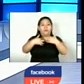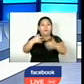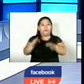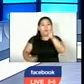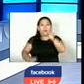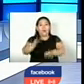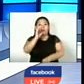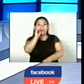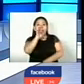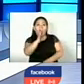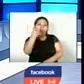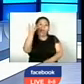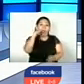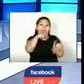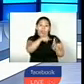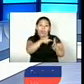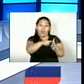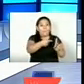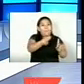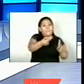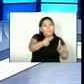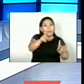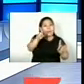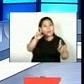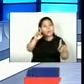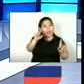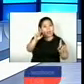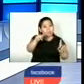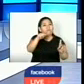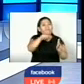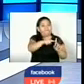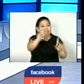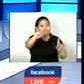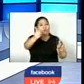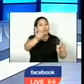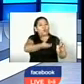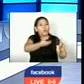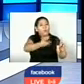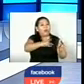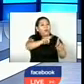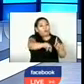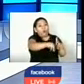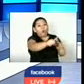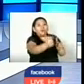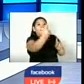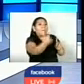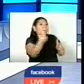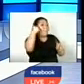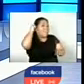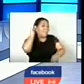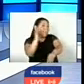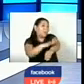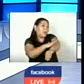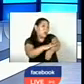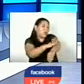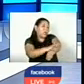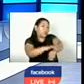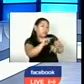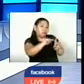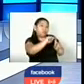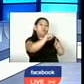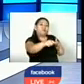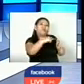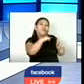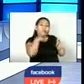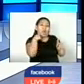declaró al ex policía Derek Chauvin culpable del asesinato del afro estadounidense George Floyd cuya muerte generó masivas